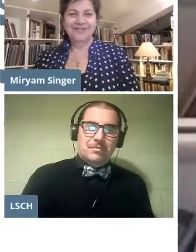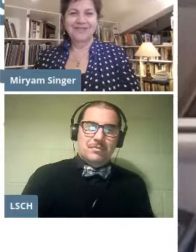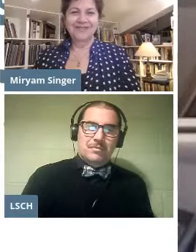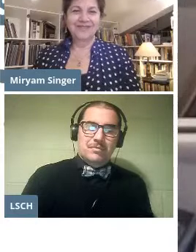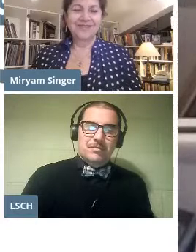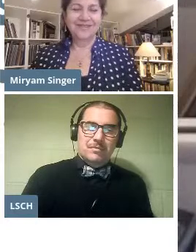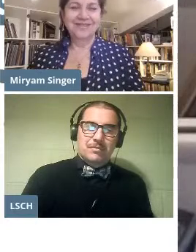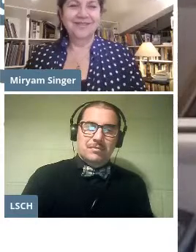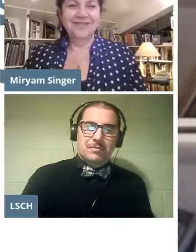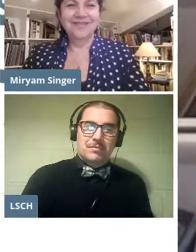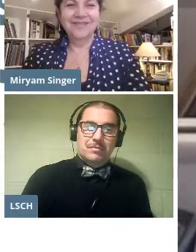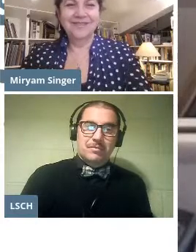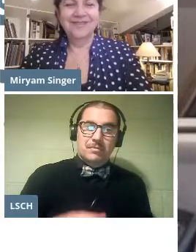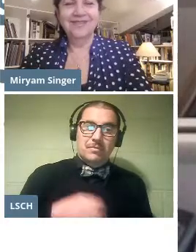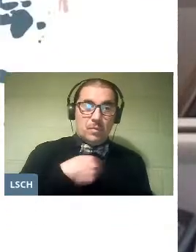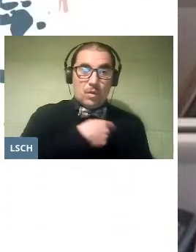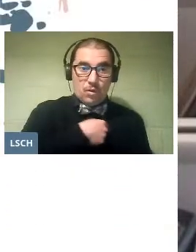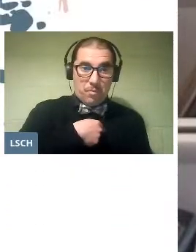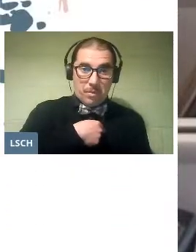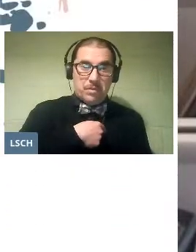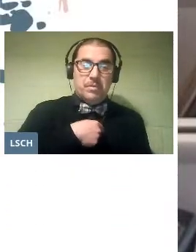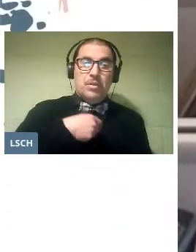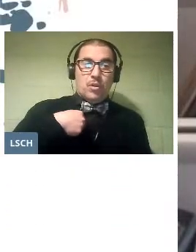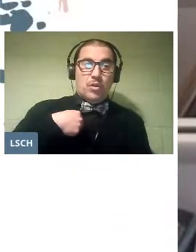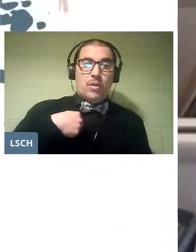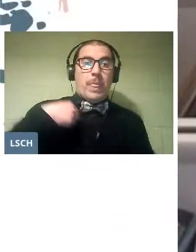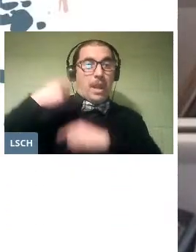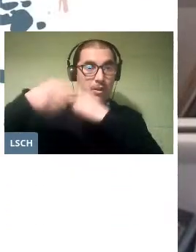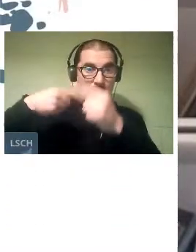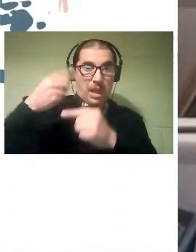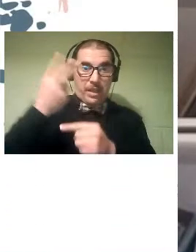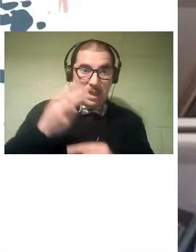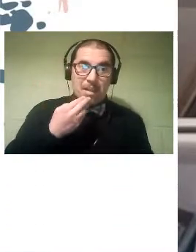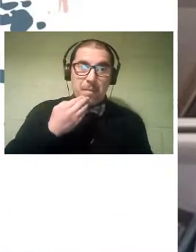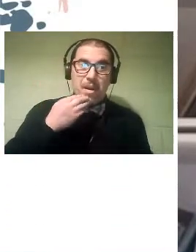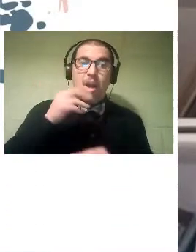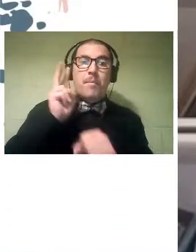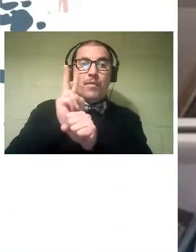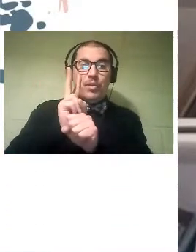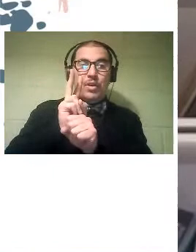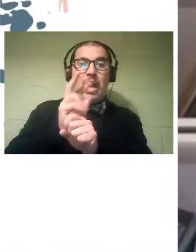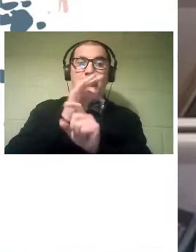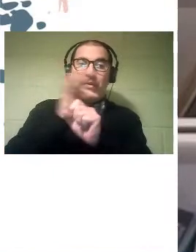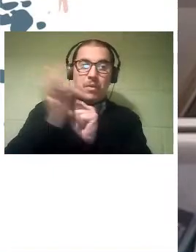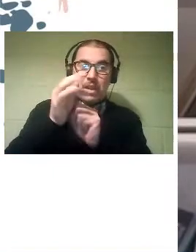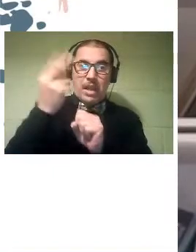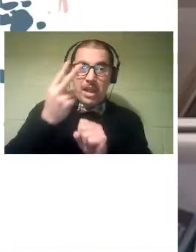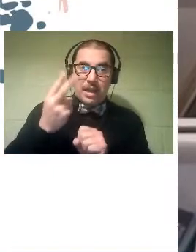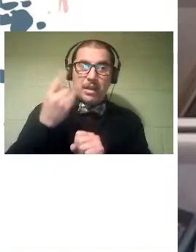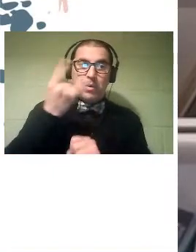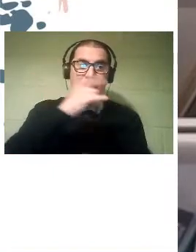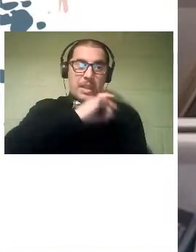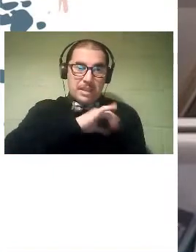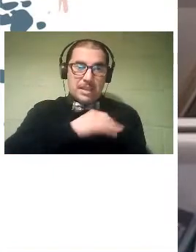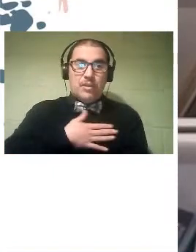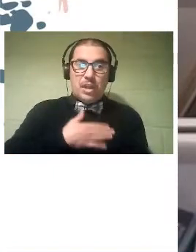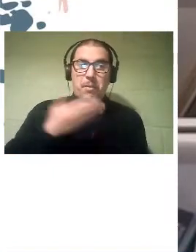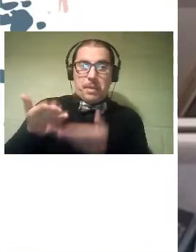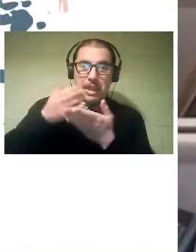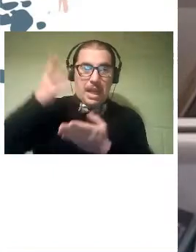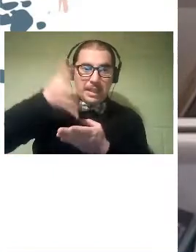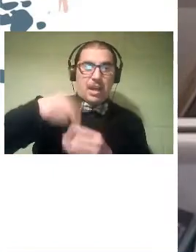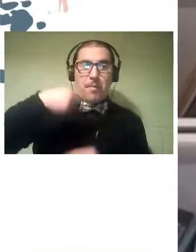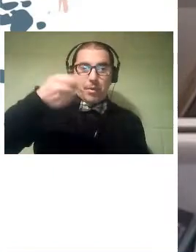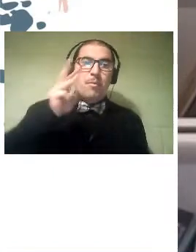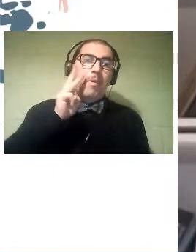Constanza Acuña, historiadora del arte y profesora de la Facultad de Arte de la Universidad de Chile. Les quiero invitar a mi charla el